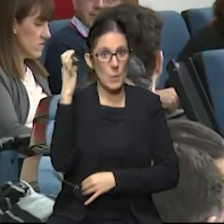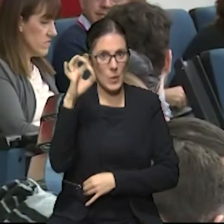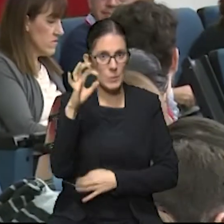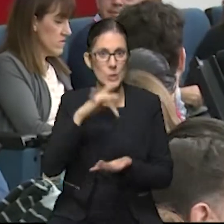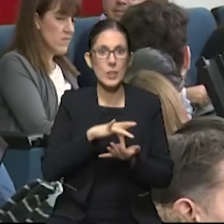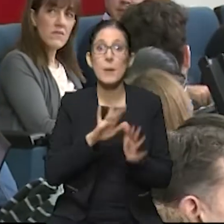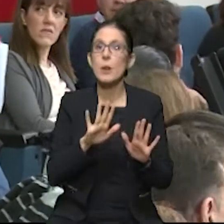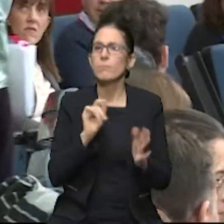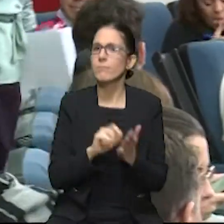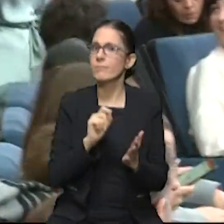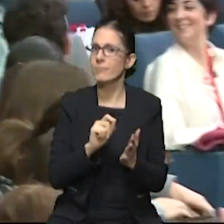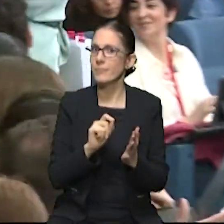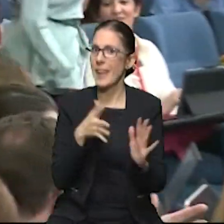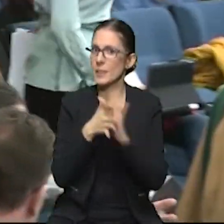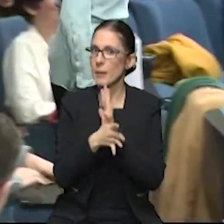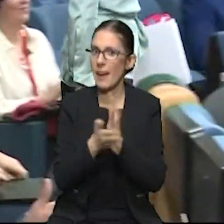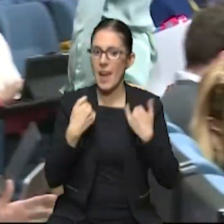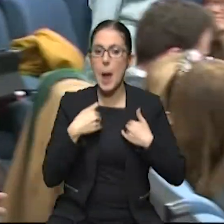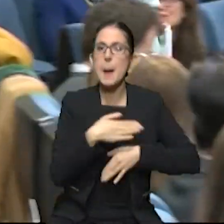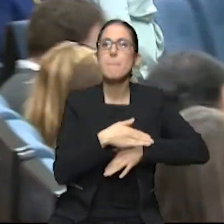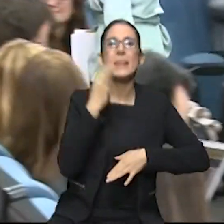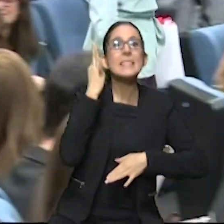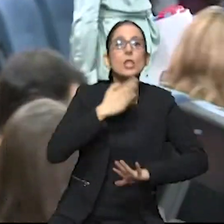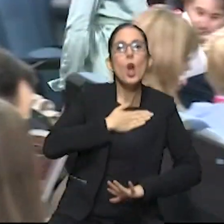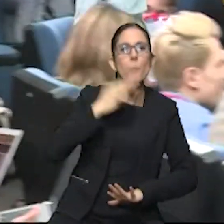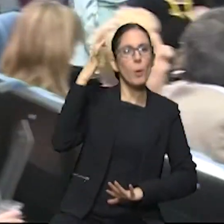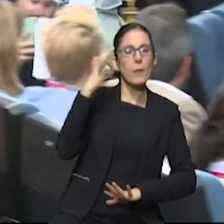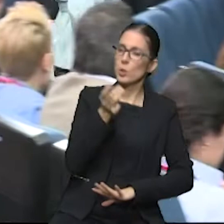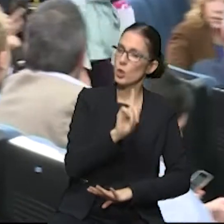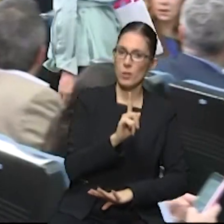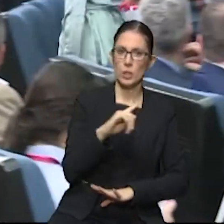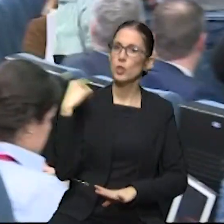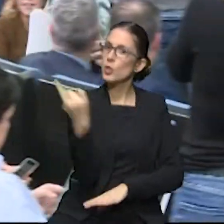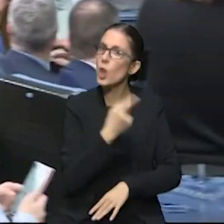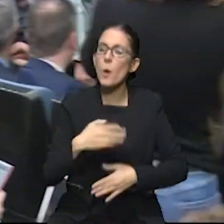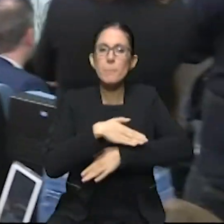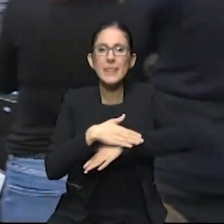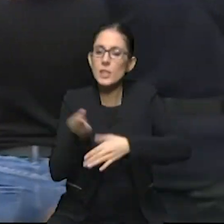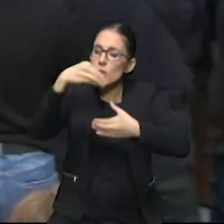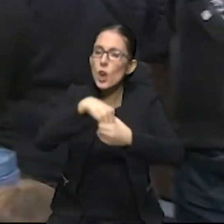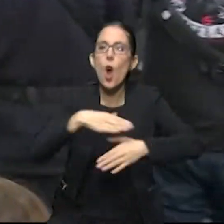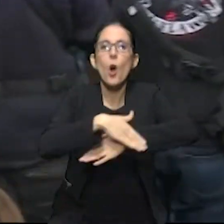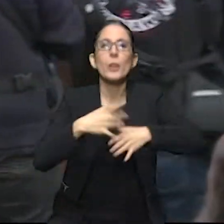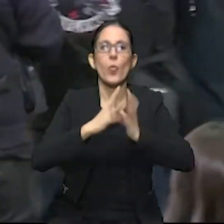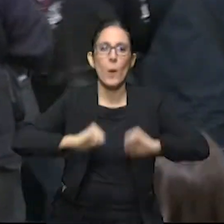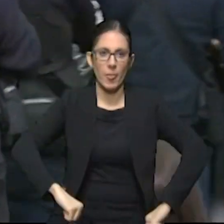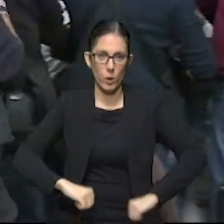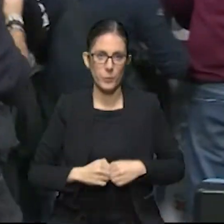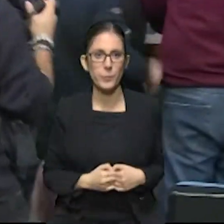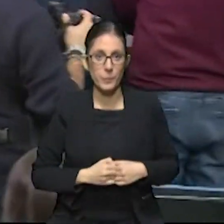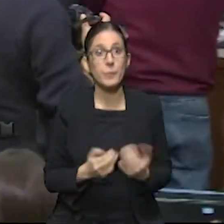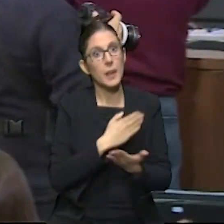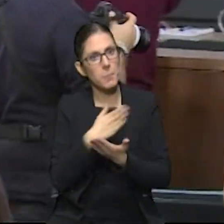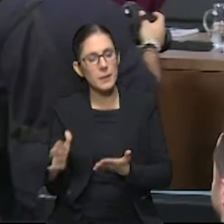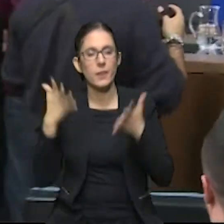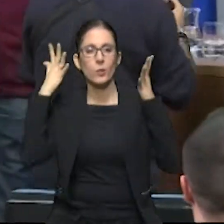matizarlo. Ya no son ministros de un partido o de otro, sino que son todos ministros de un mismo gobierno de coalición. Por lo demás, el Consejo de Ministros